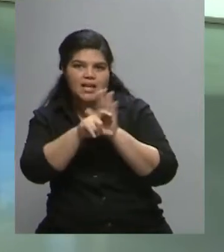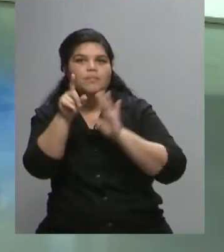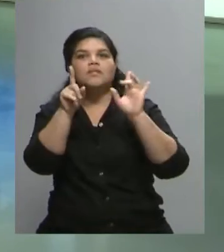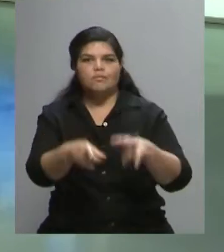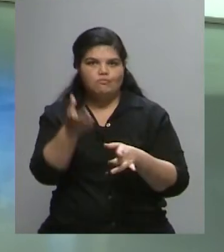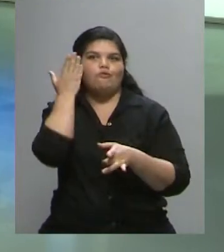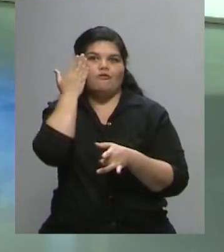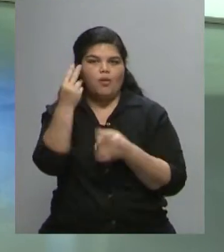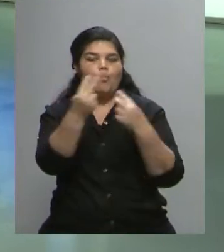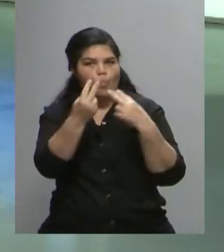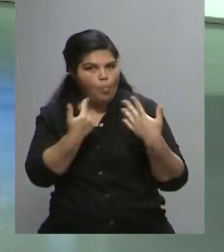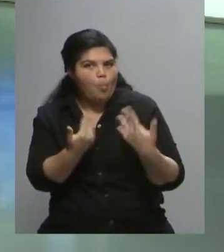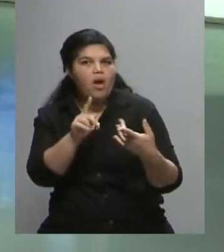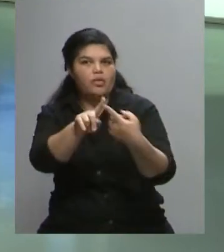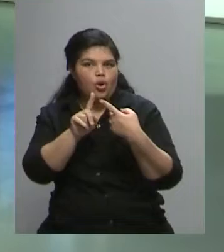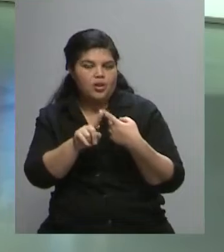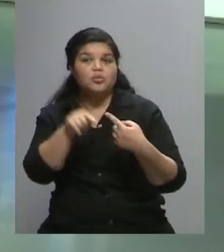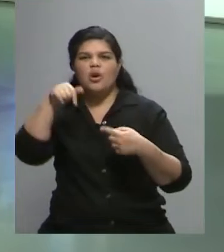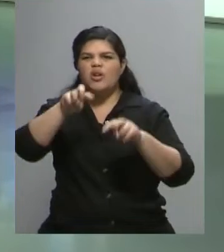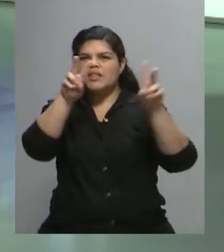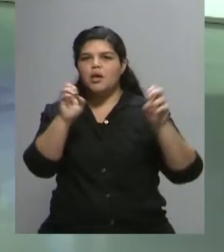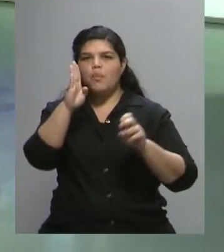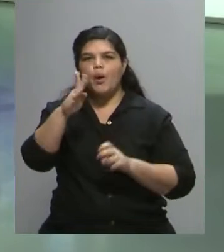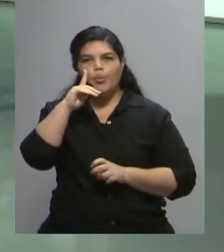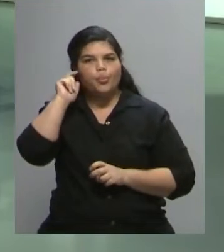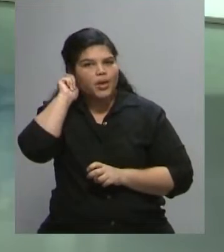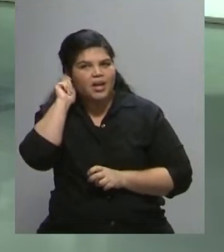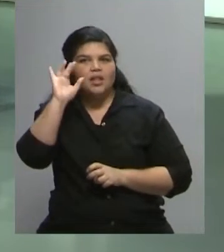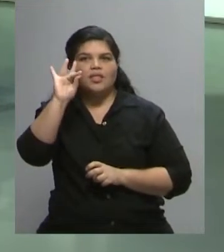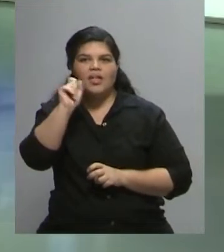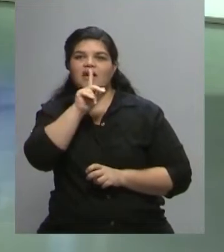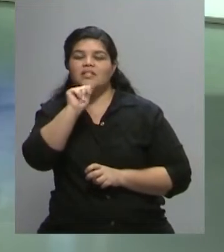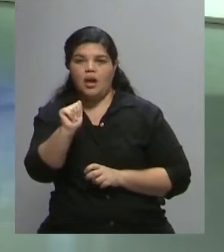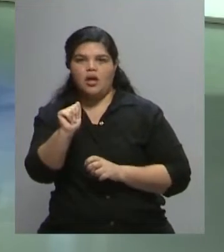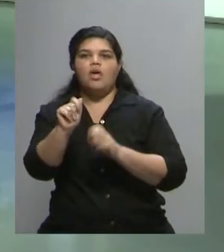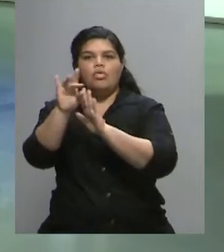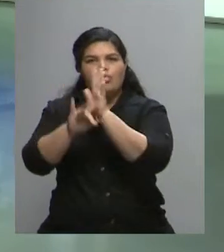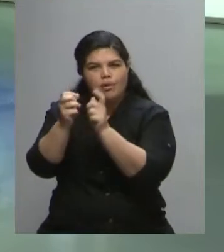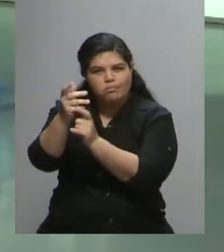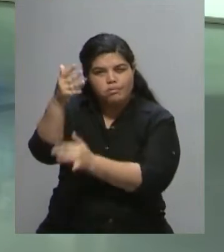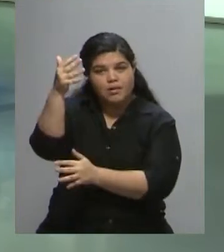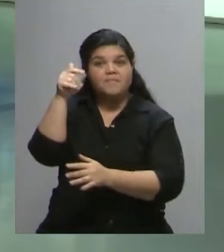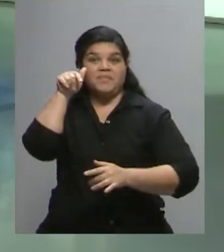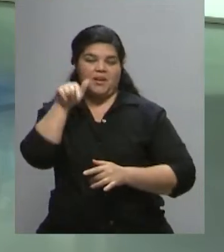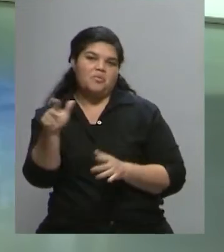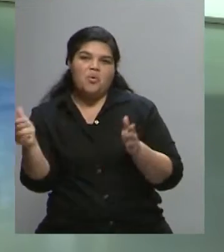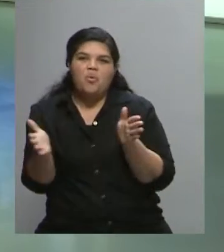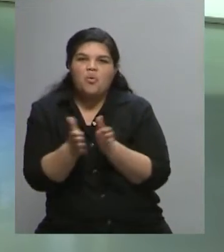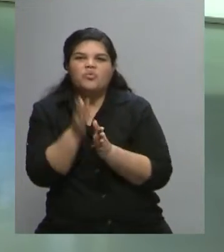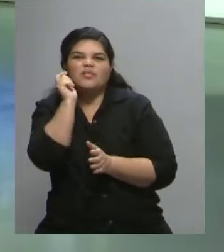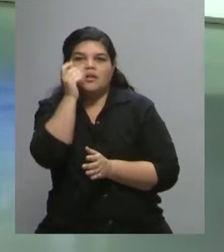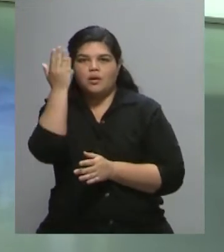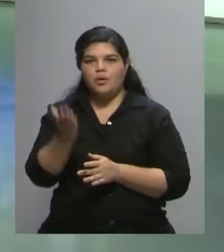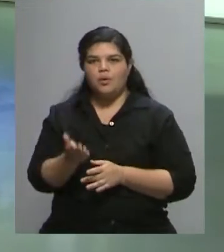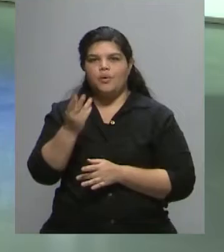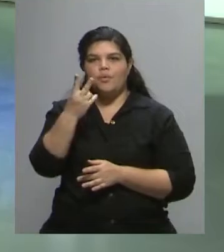en Facebook. Estamos hablando de Big Data junto a Víctor Di Blasi. El invitado es Walter Sosa Escudero, como decíamos anteriormente, doctor